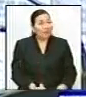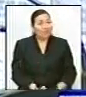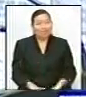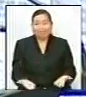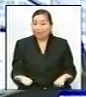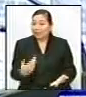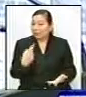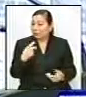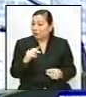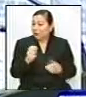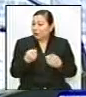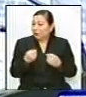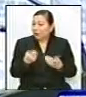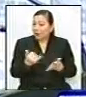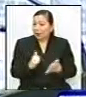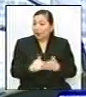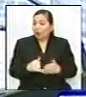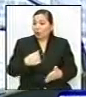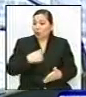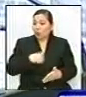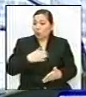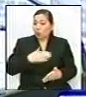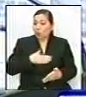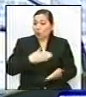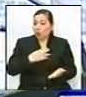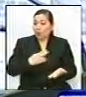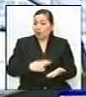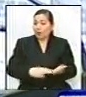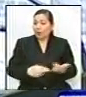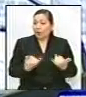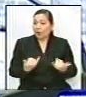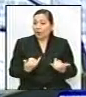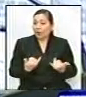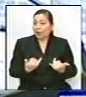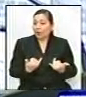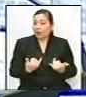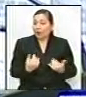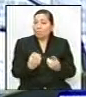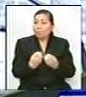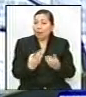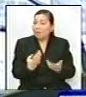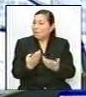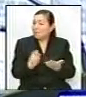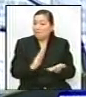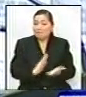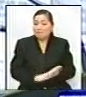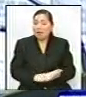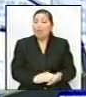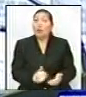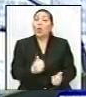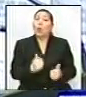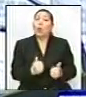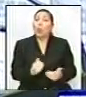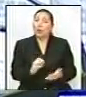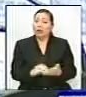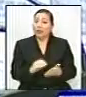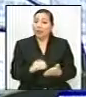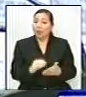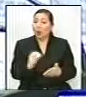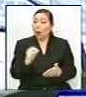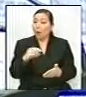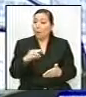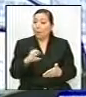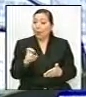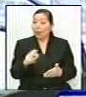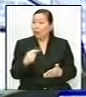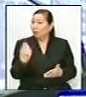ese partido que estamos gestionando es el dueño de esa universidad. Entonces acá hay una cadena bastante irregular en la cual se podría decir que esta OMPE